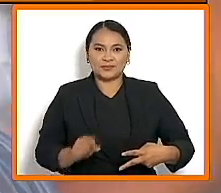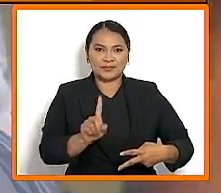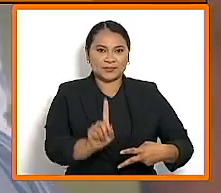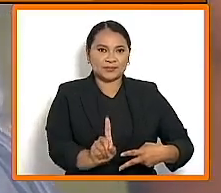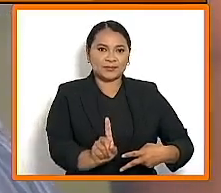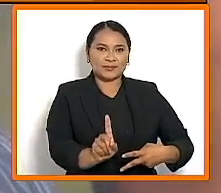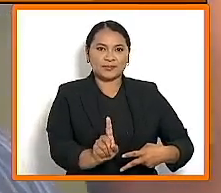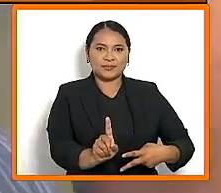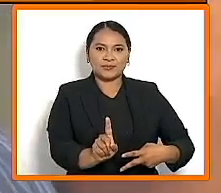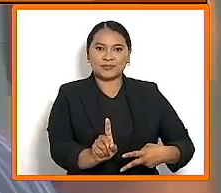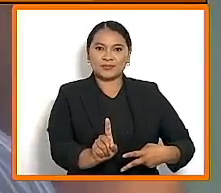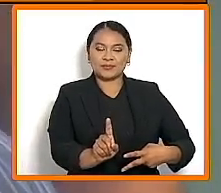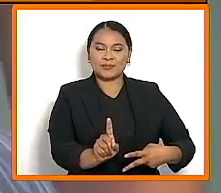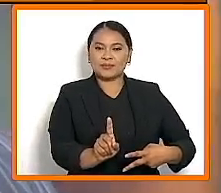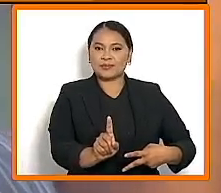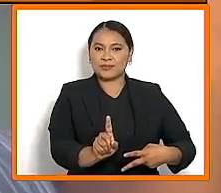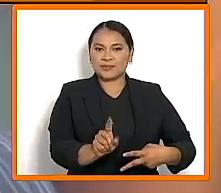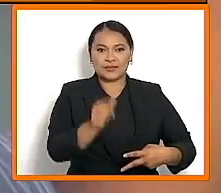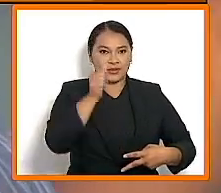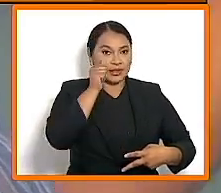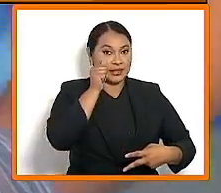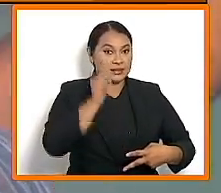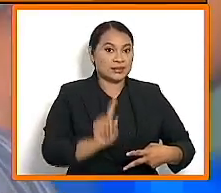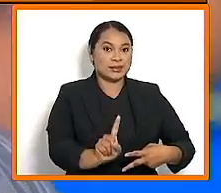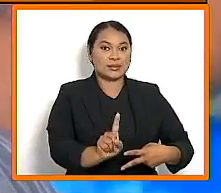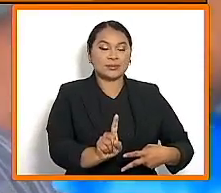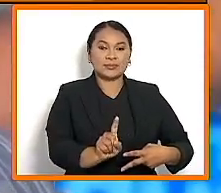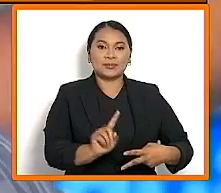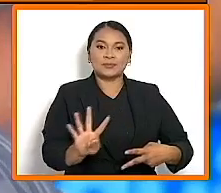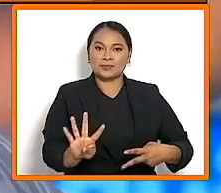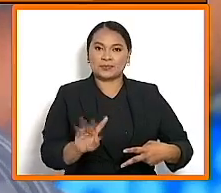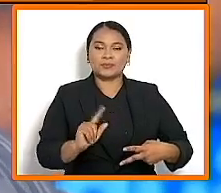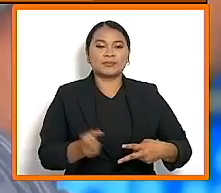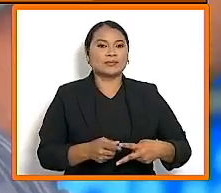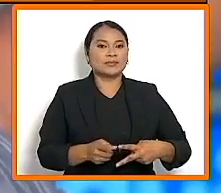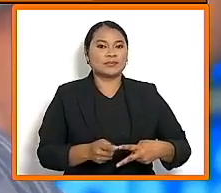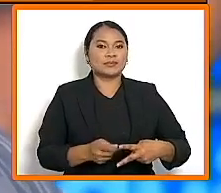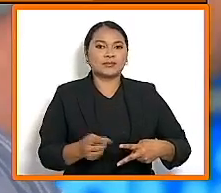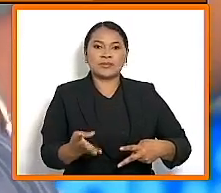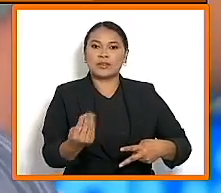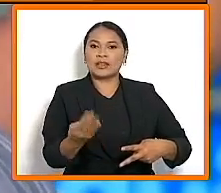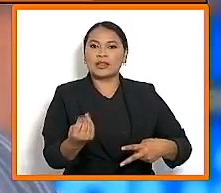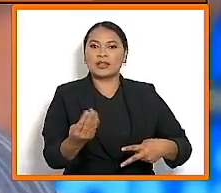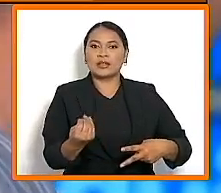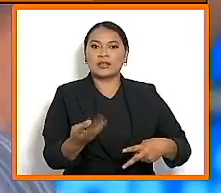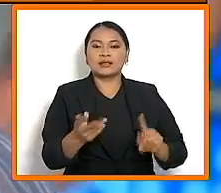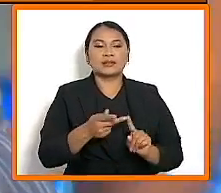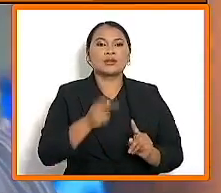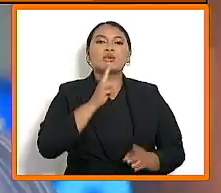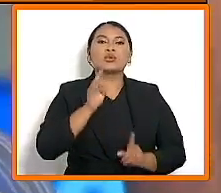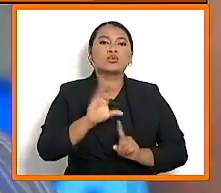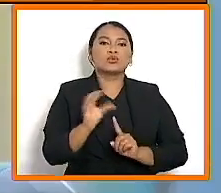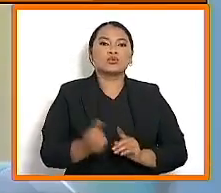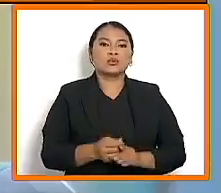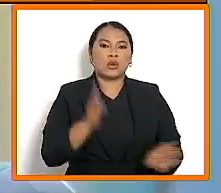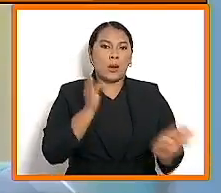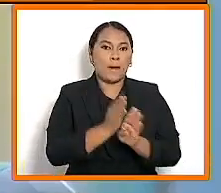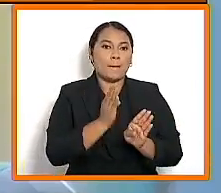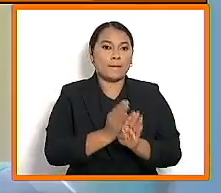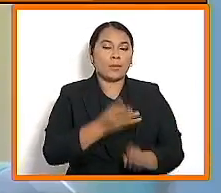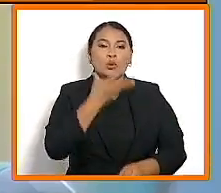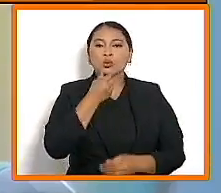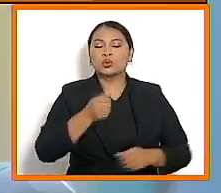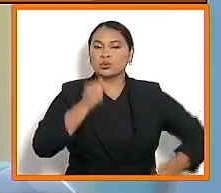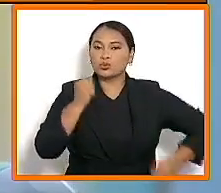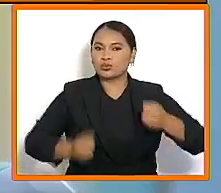1, segundo dígito favorecido, atentos. El 4, número ganador 14 con su catrachada bucero. Segundo